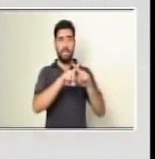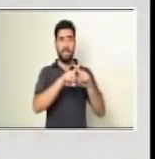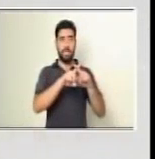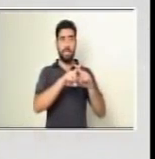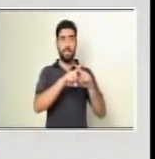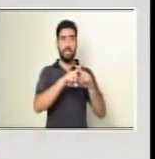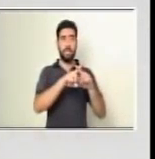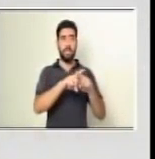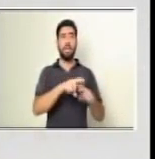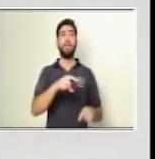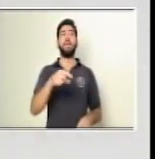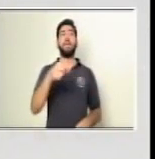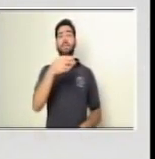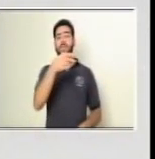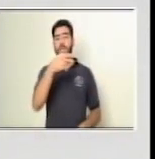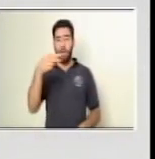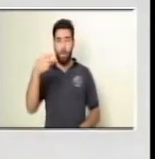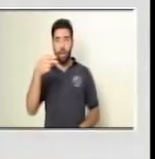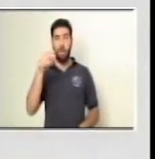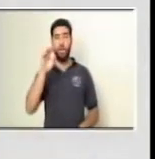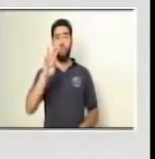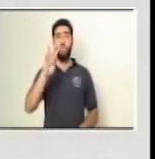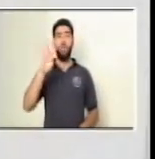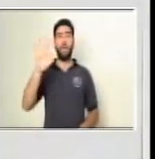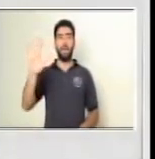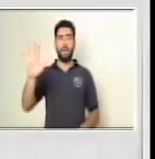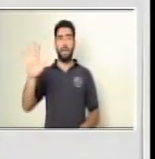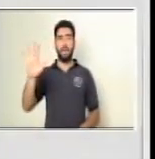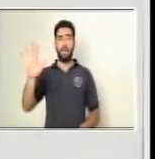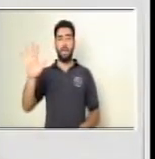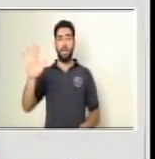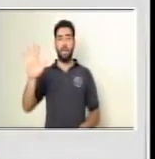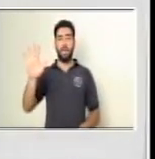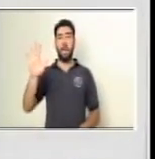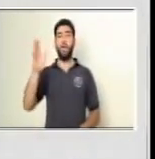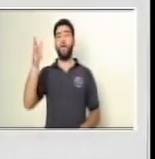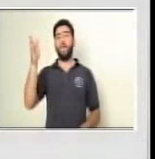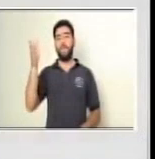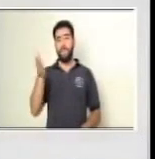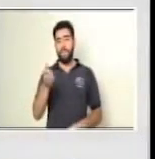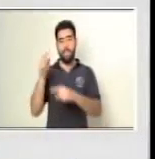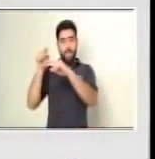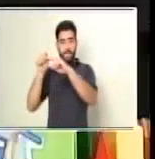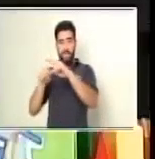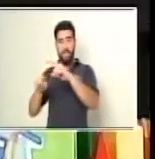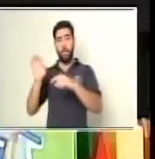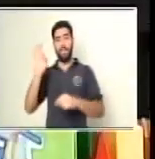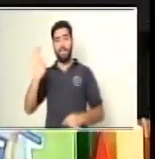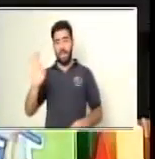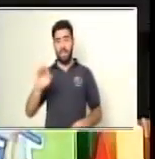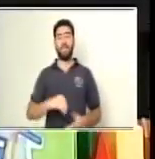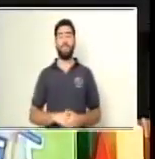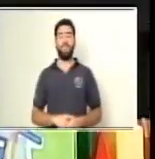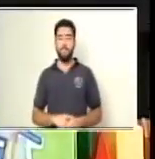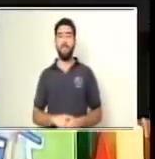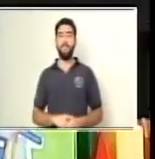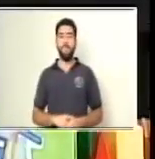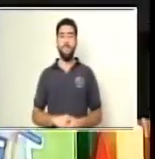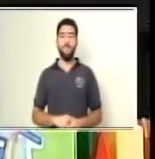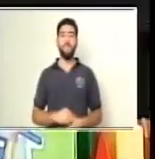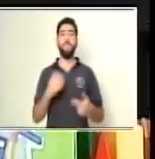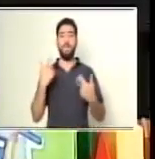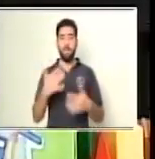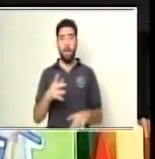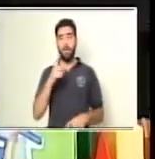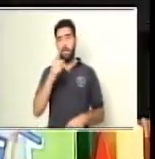Perdón, nos quedaría de esa manera. X es igual a 45 dividido 3. Y